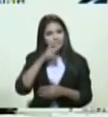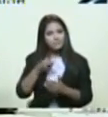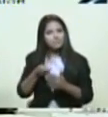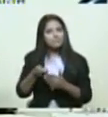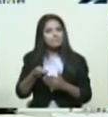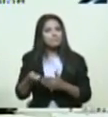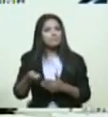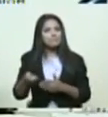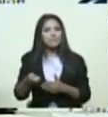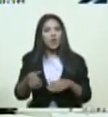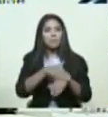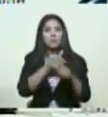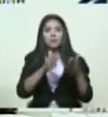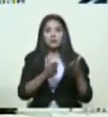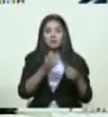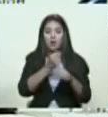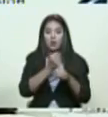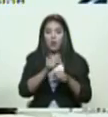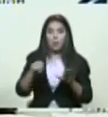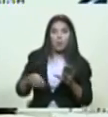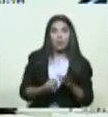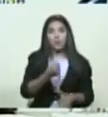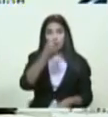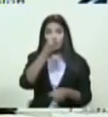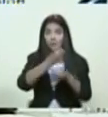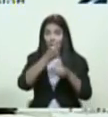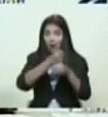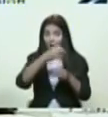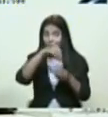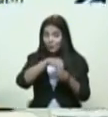del Ministerio Público activos